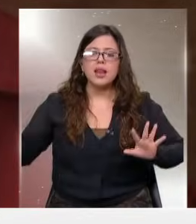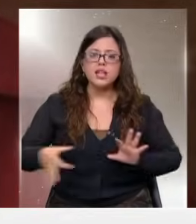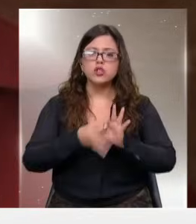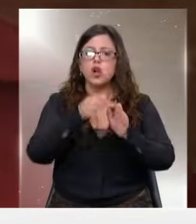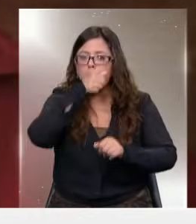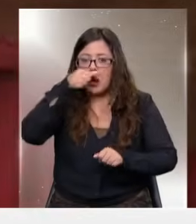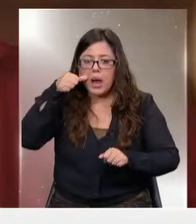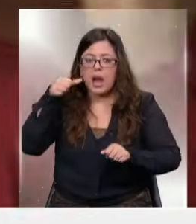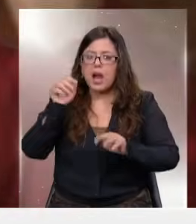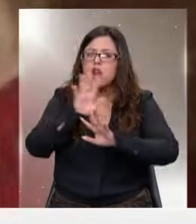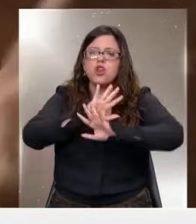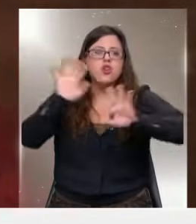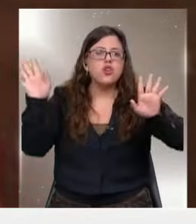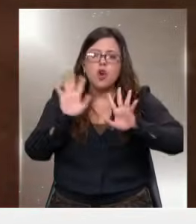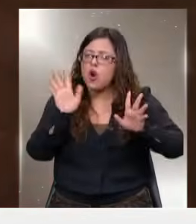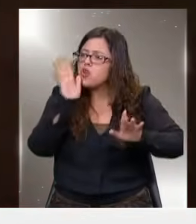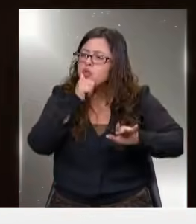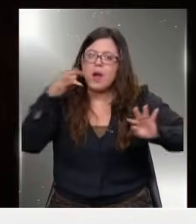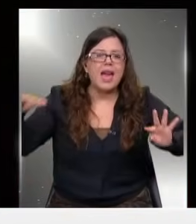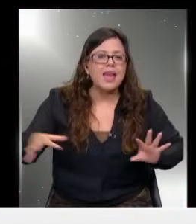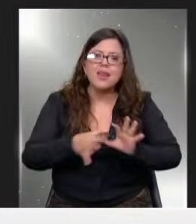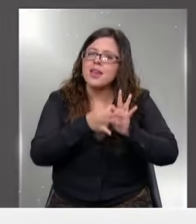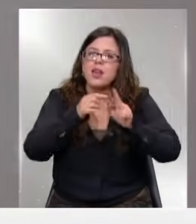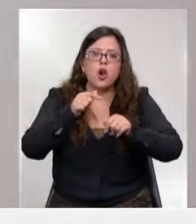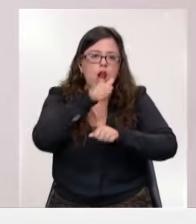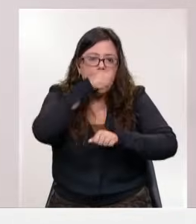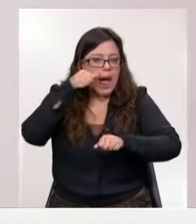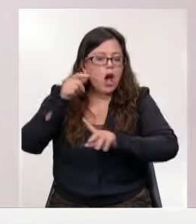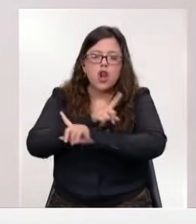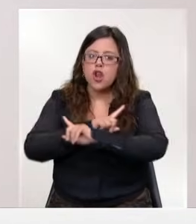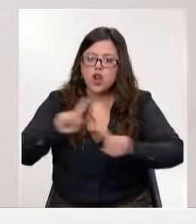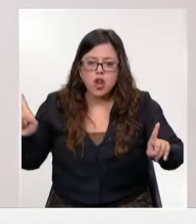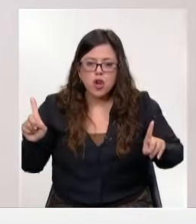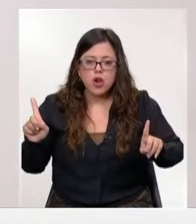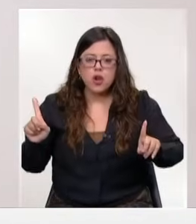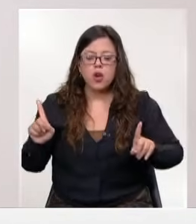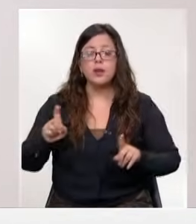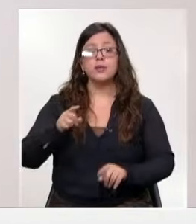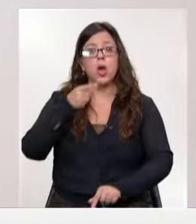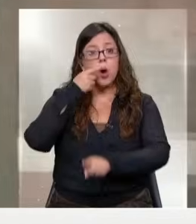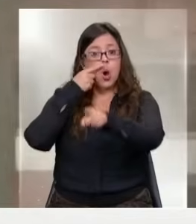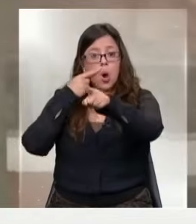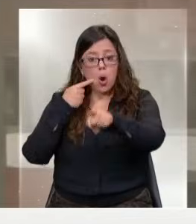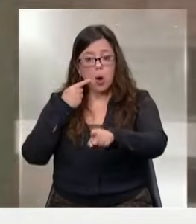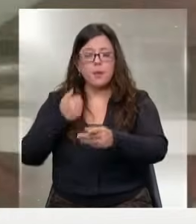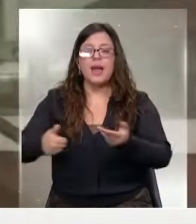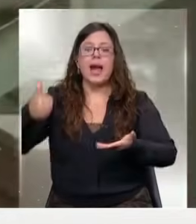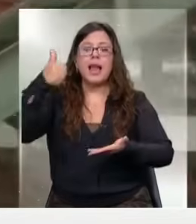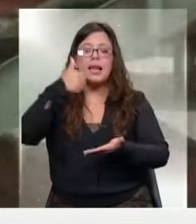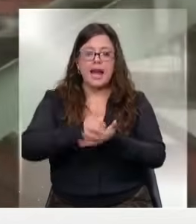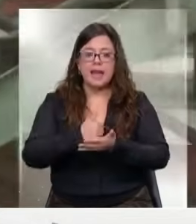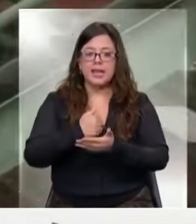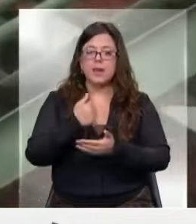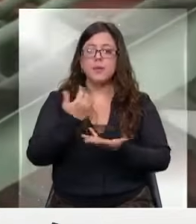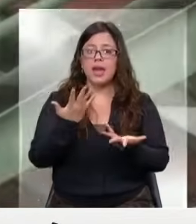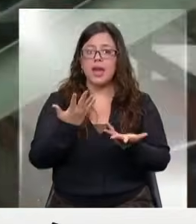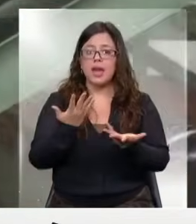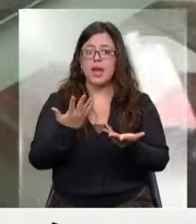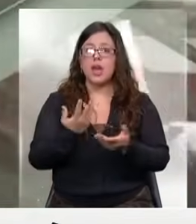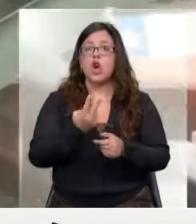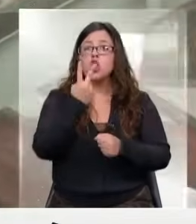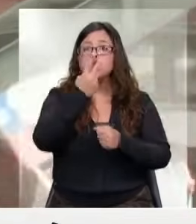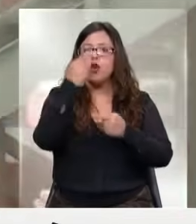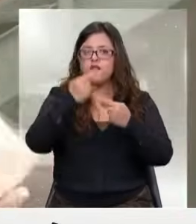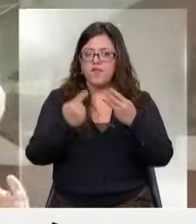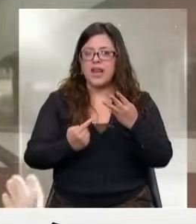droga. No tengo vínculos con la droga. Miguel Ángel Aguilera fue alcalde por 2 periodos en San